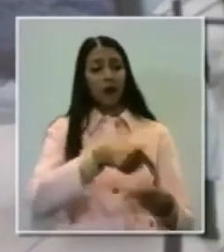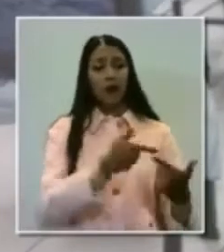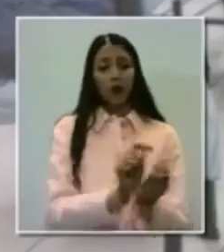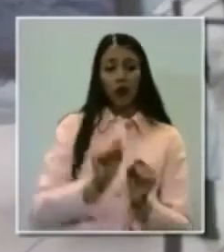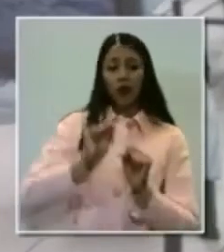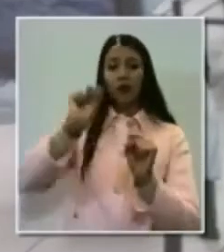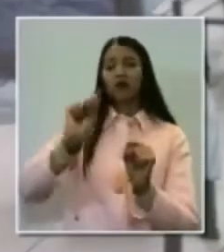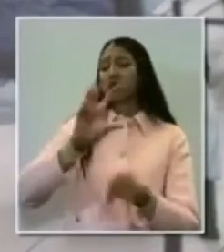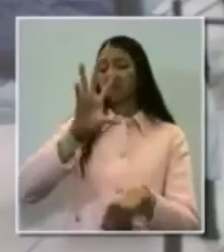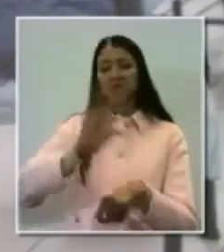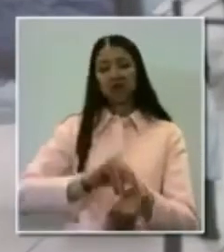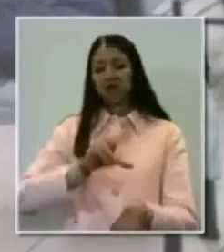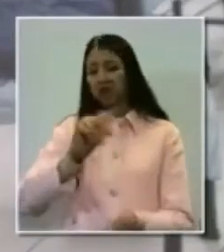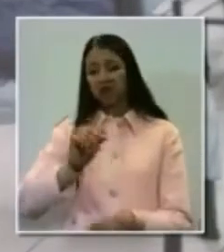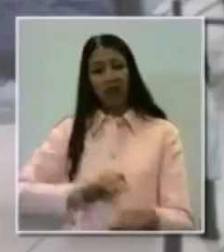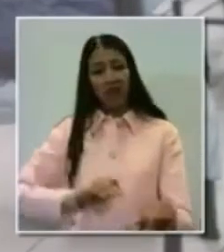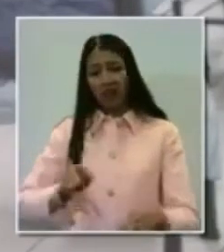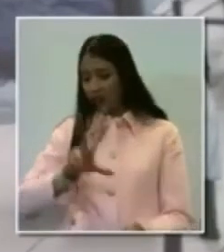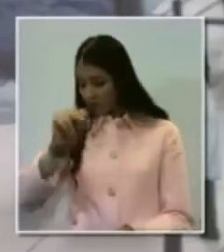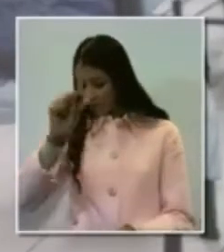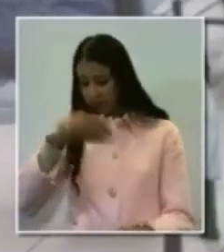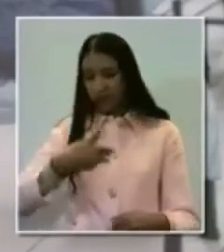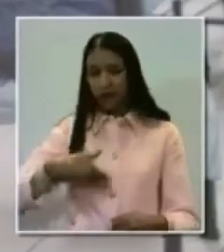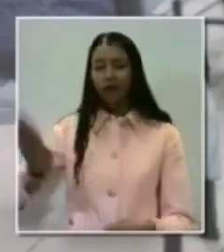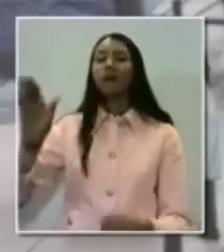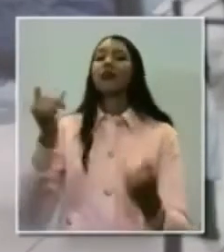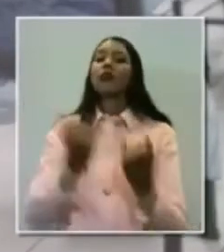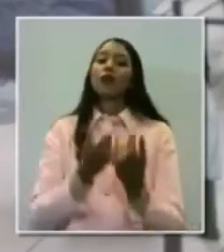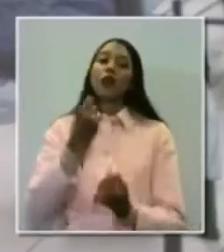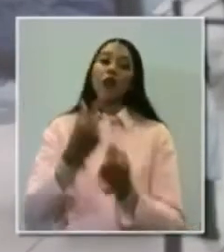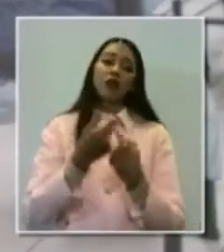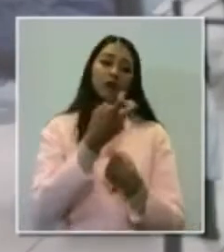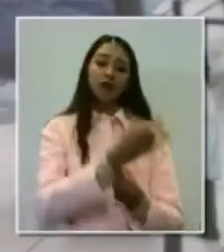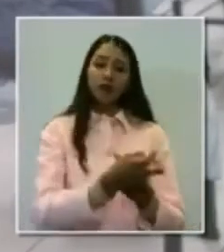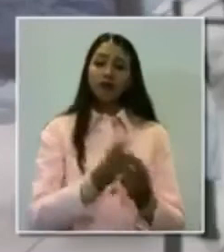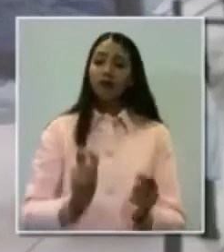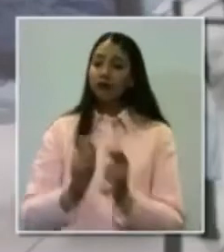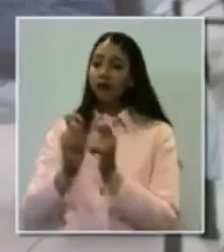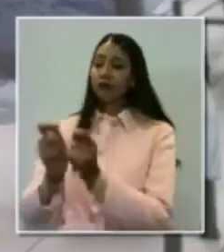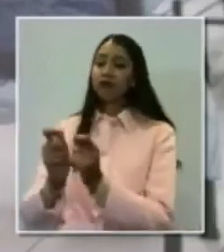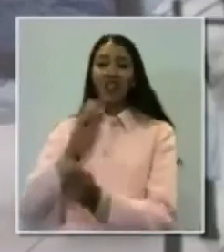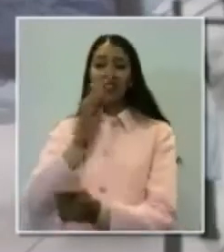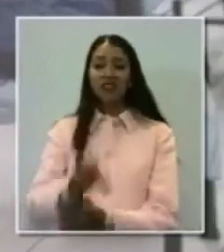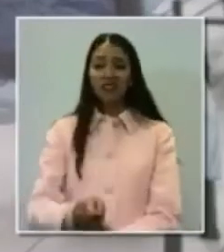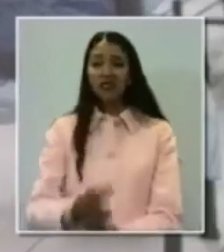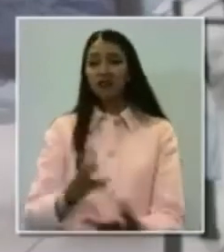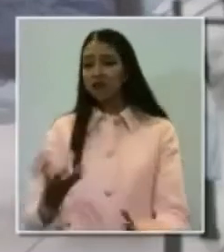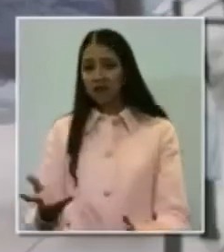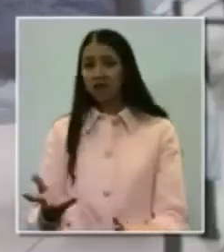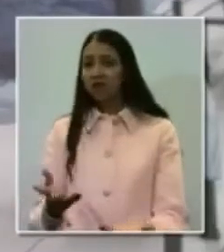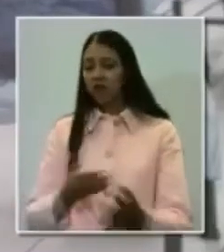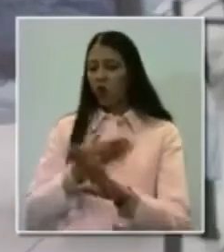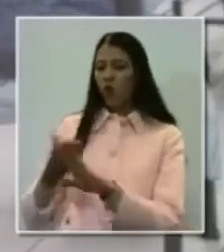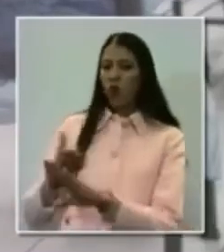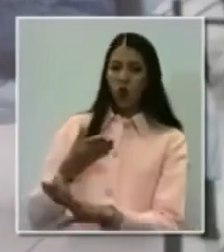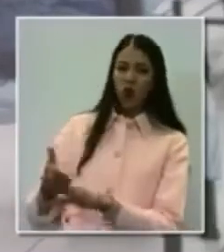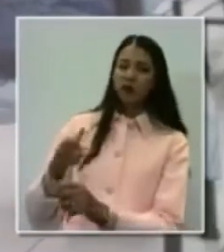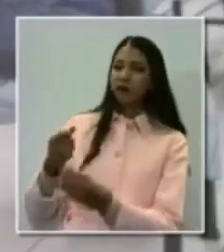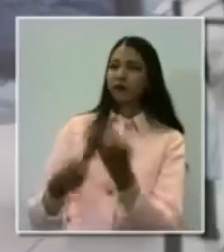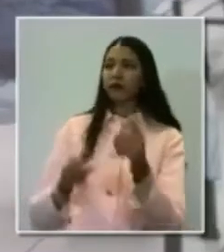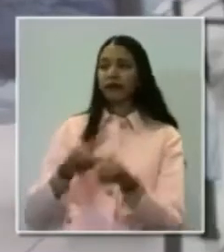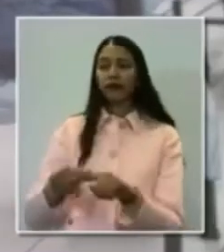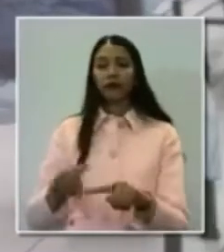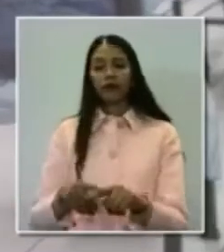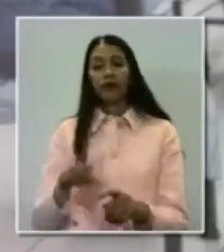permiten quedarse a laborar y en algunas ocasiones, como decíamos, esas asignaciones no son aceptadas con violencia. Aquí tenemos el evento